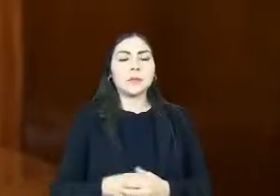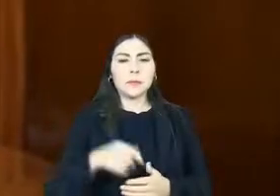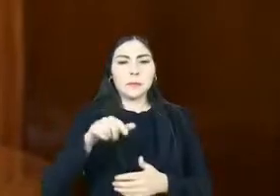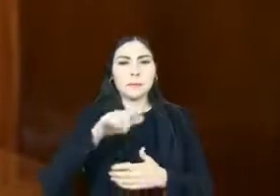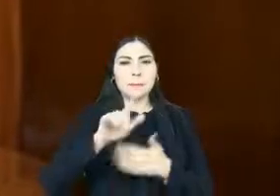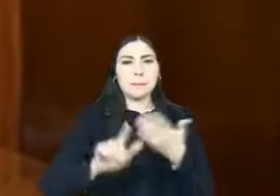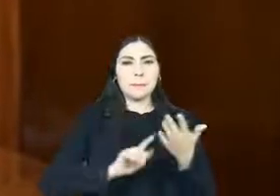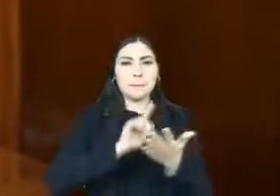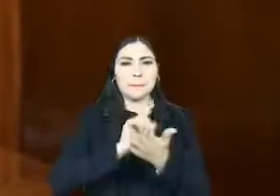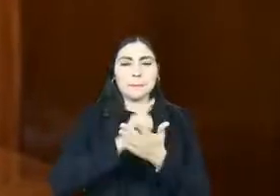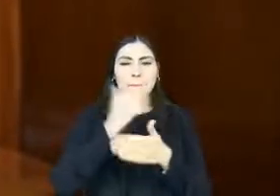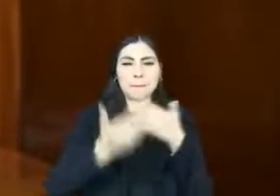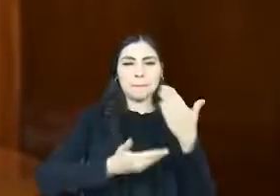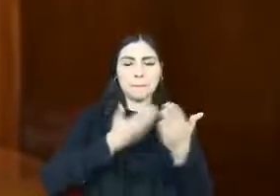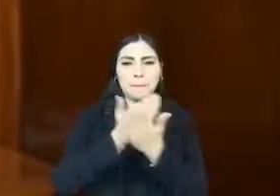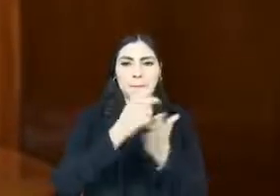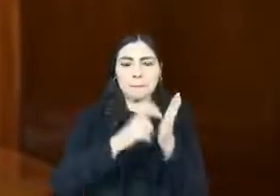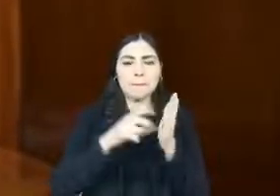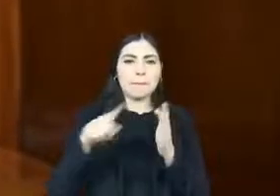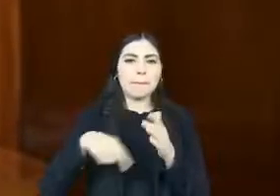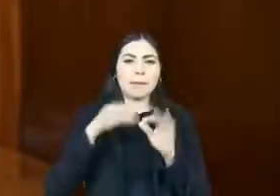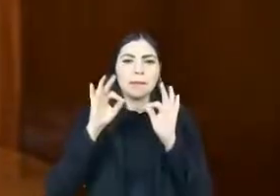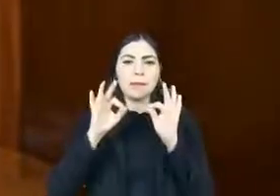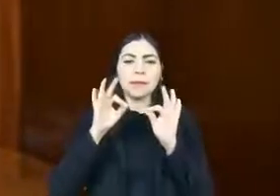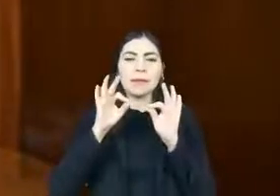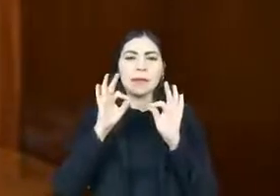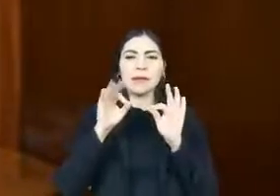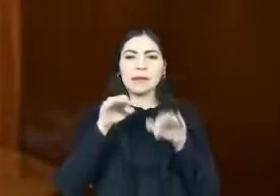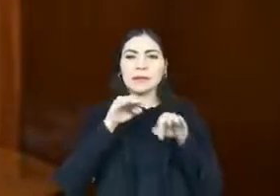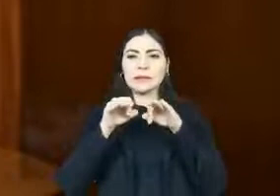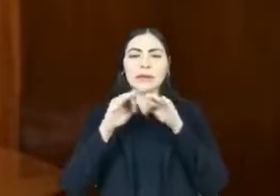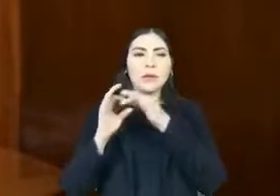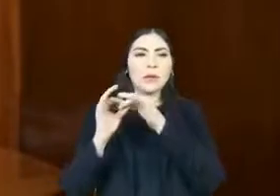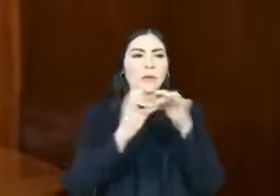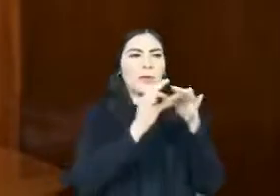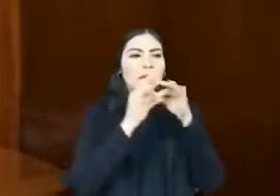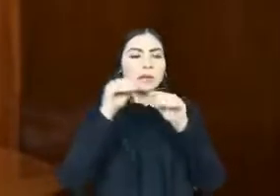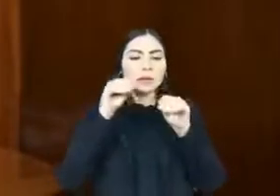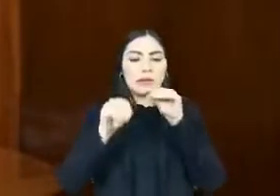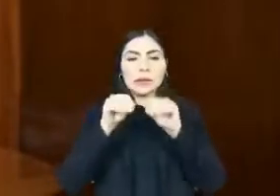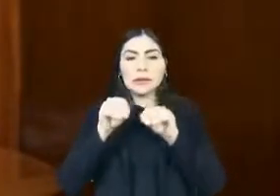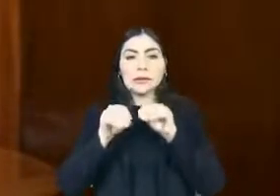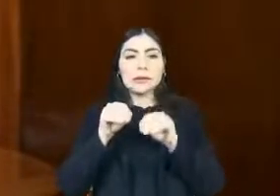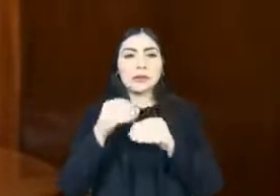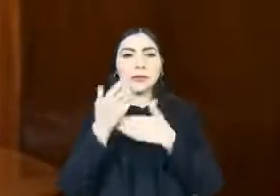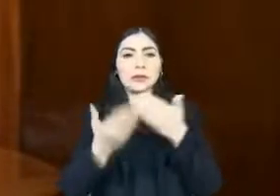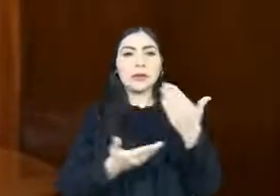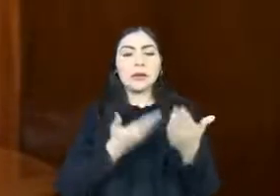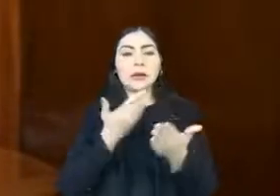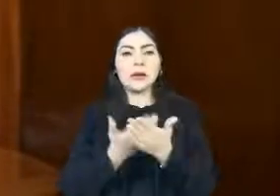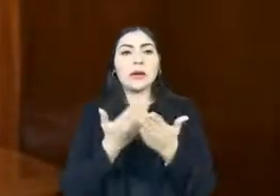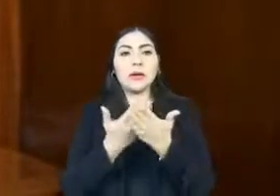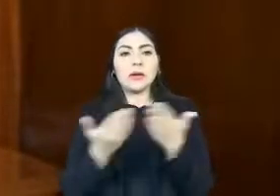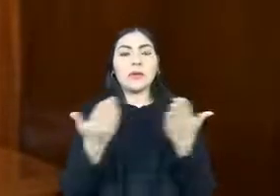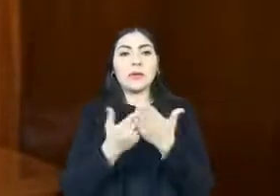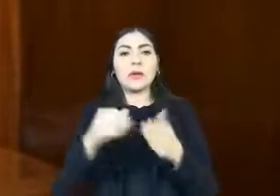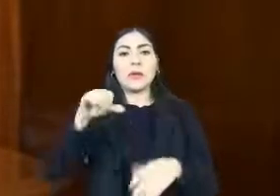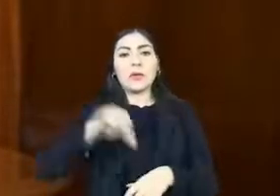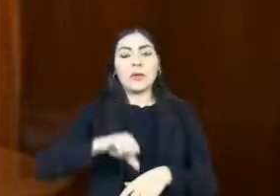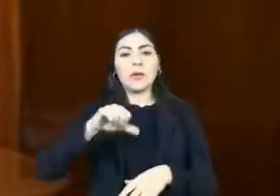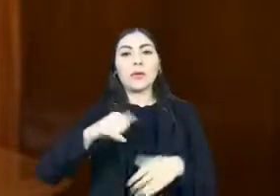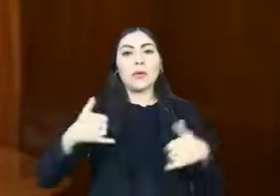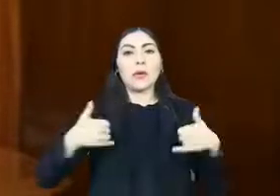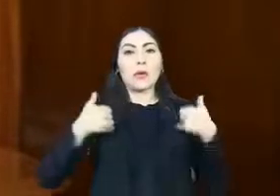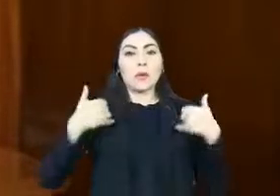presentada aquí ampliamente perfeccionada y trabajada en conjunto el hecho de que hoy habrá adolescentes